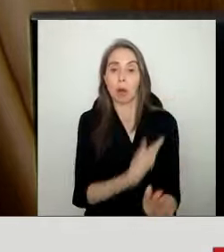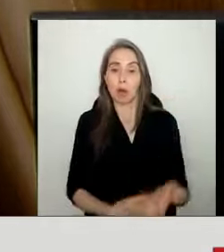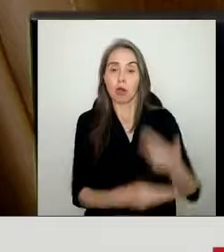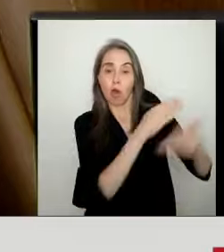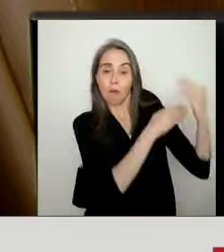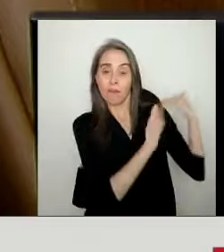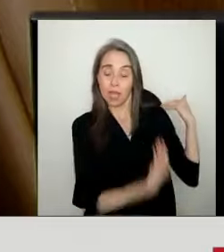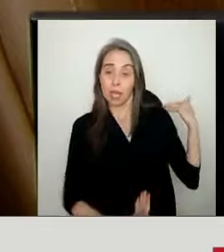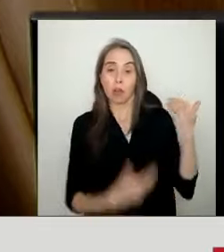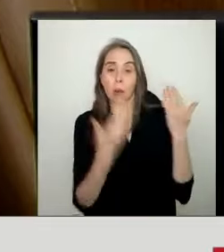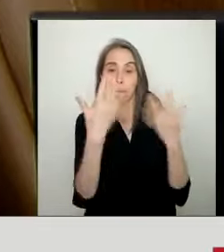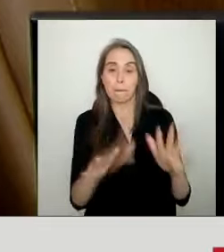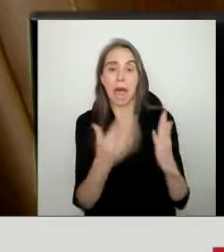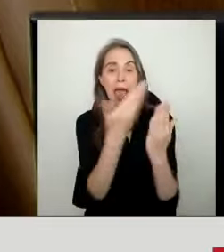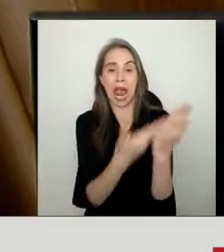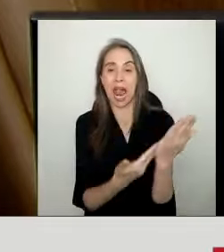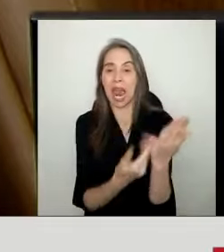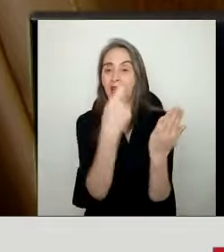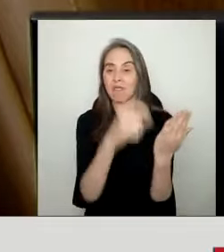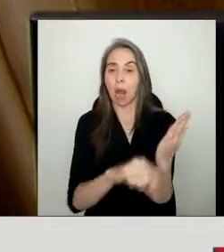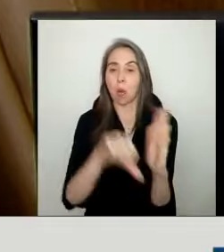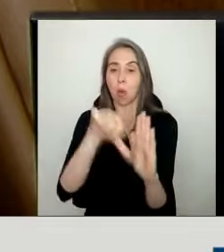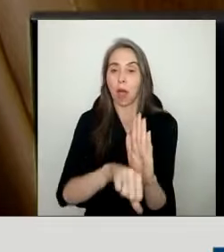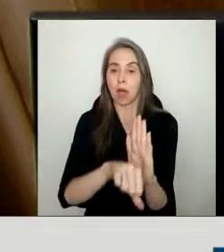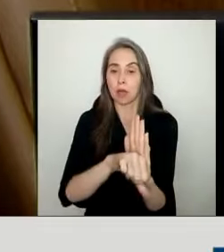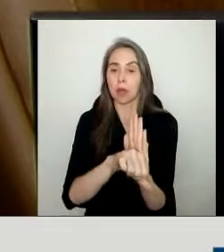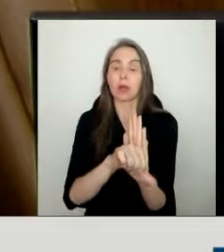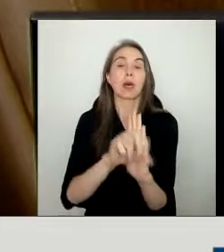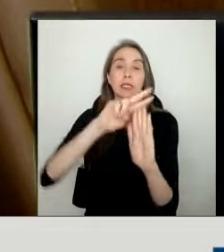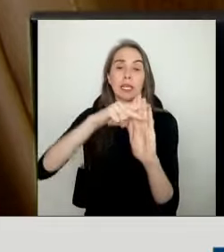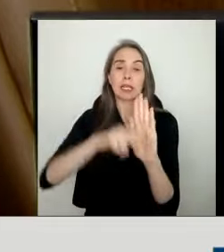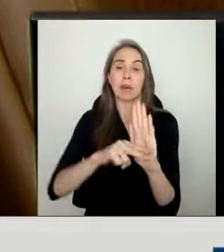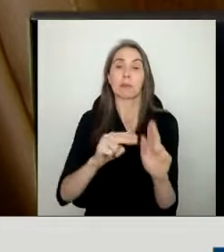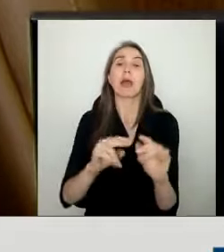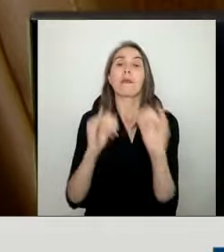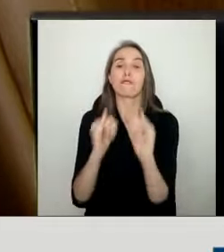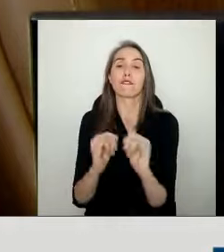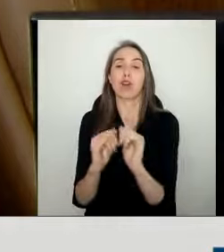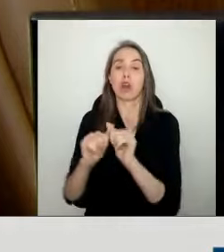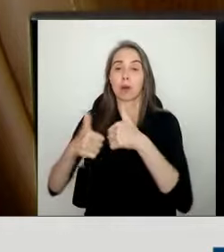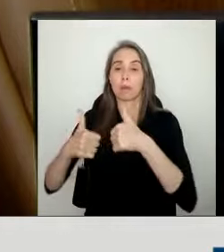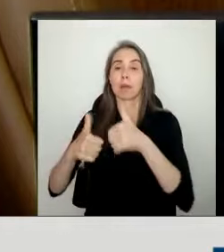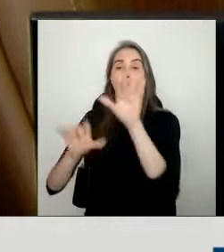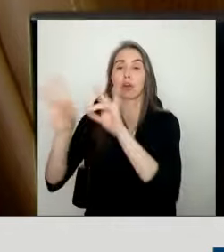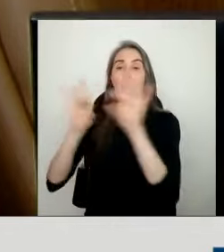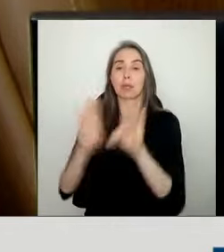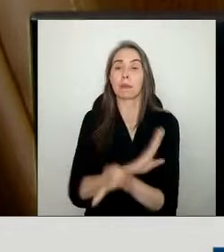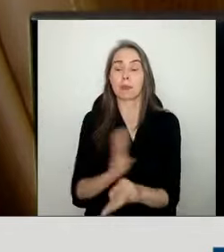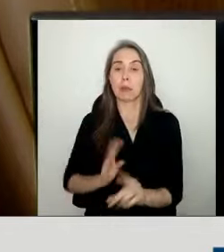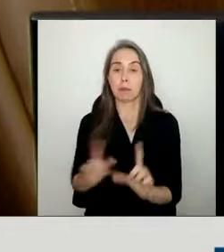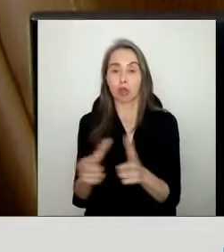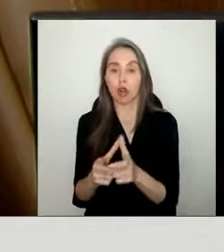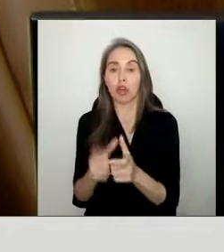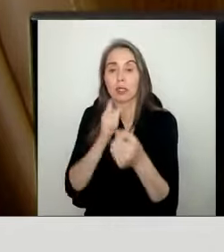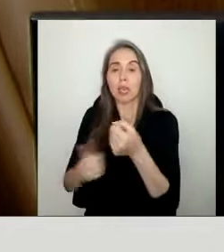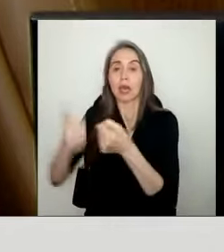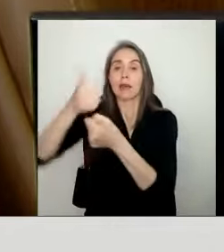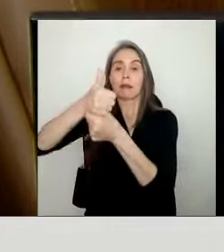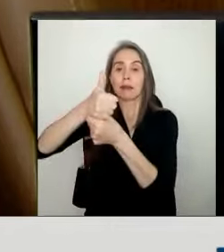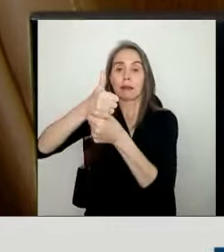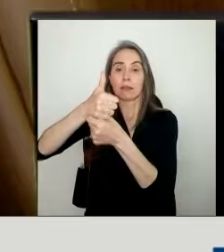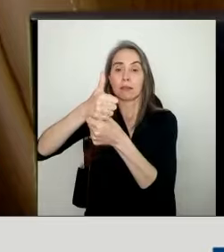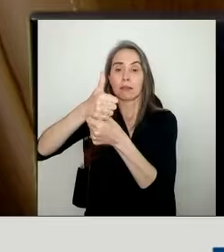evaluados por eso creemos que hay que corregir la forma de gobernanza la forma de designación de sus consejeros Y en especial de quién